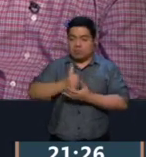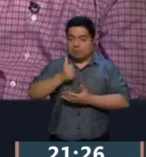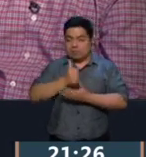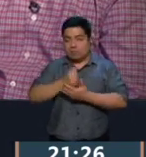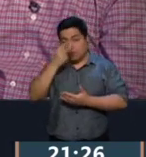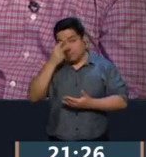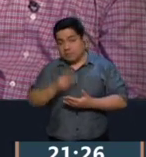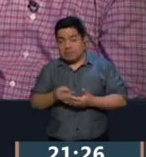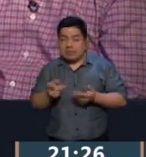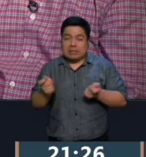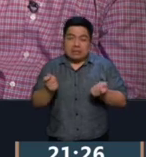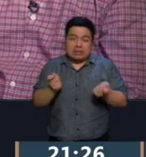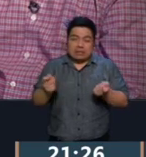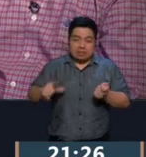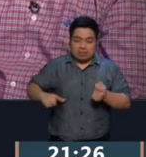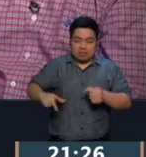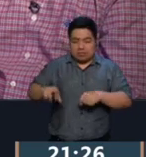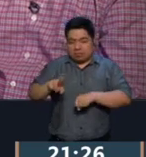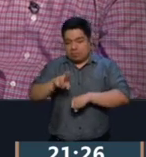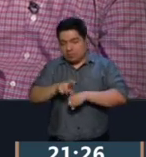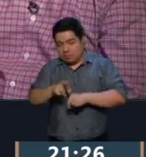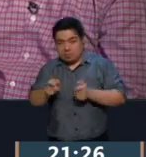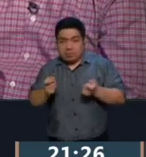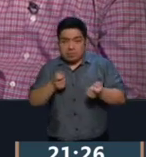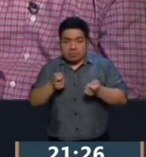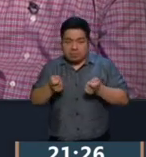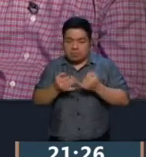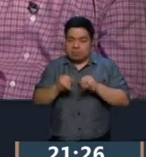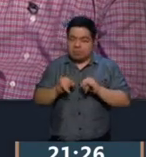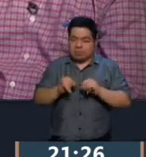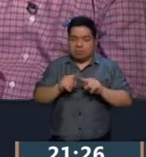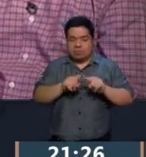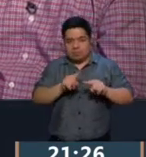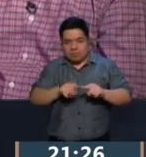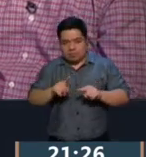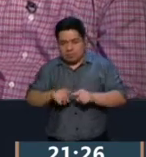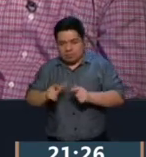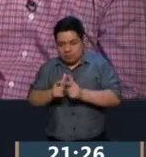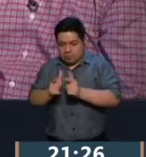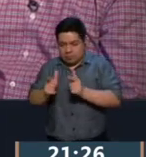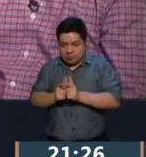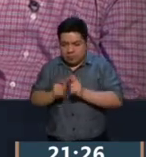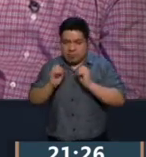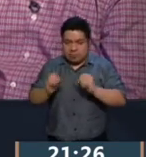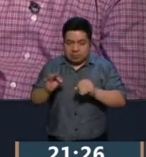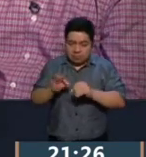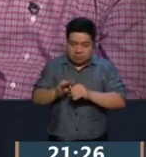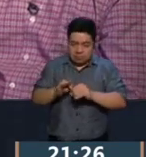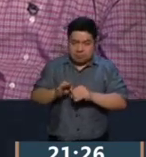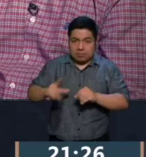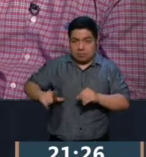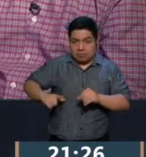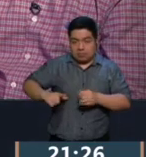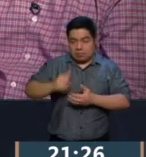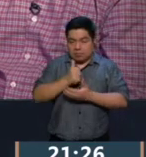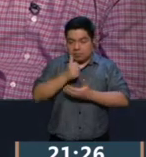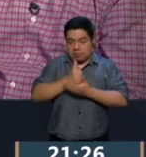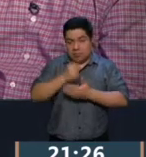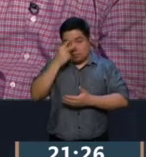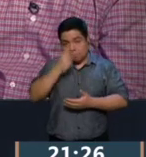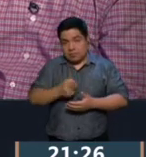querer gobernar, propiciar la gobernabilidad independientemente de partidos y de elecciones, el gobierno de la ciudad lo que ha hecho